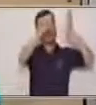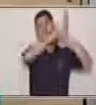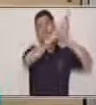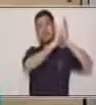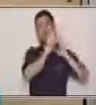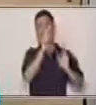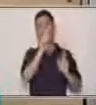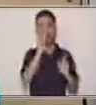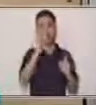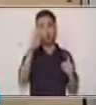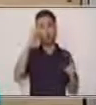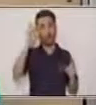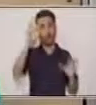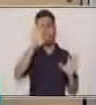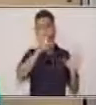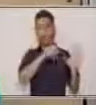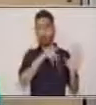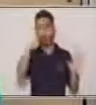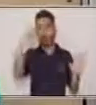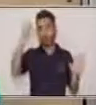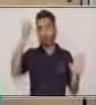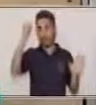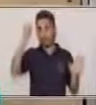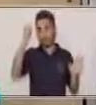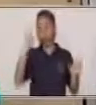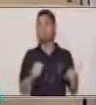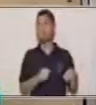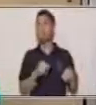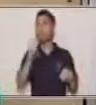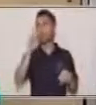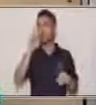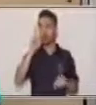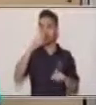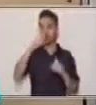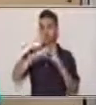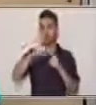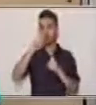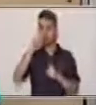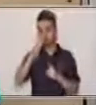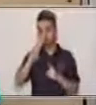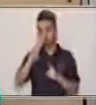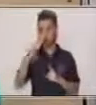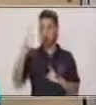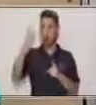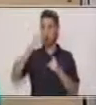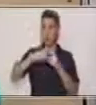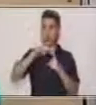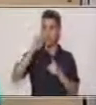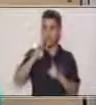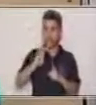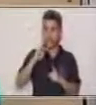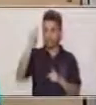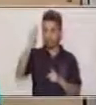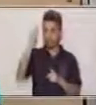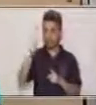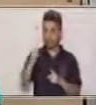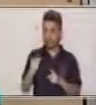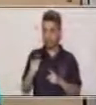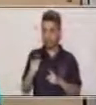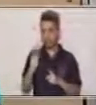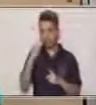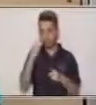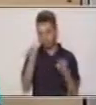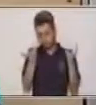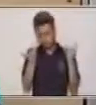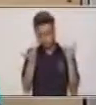¿sí? Entonces vamos a sumar, 2 más 2, 4, muy bien, más 3, puedes utilizar tus